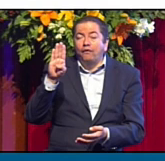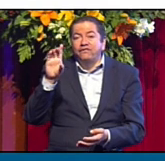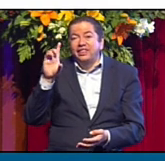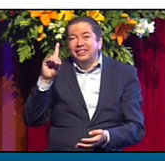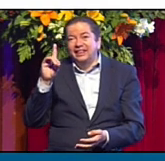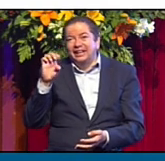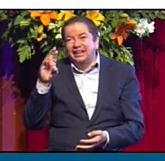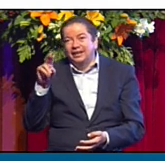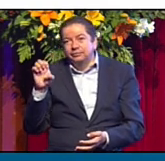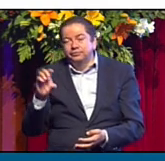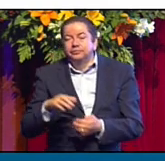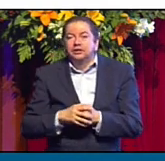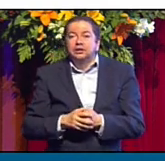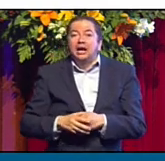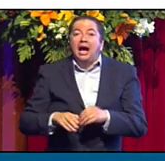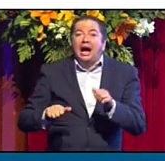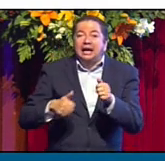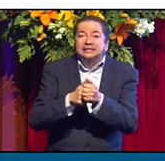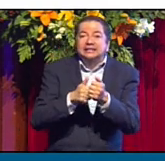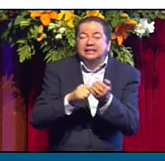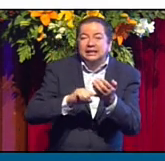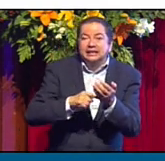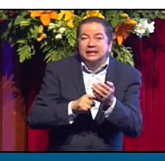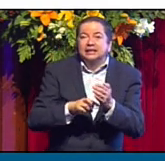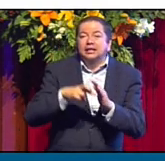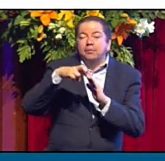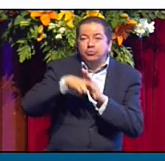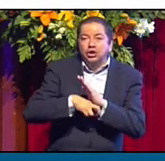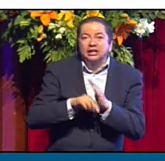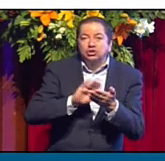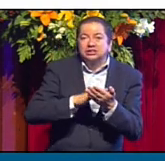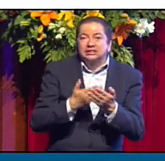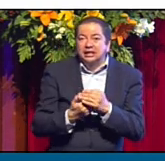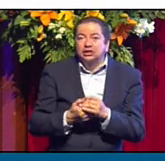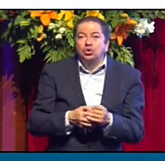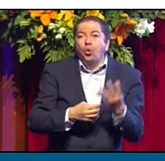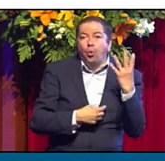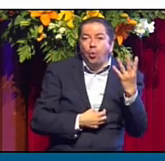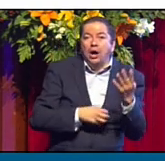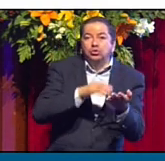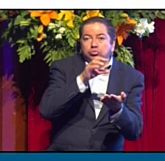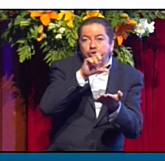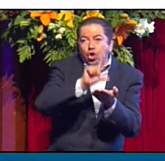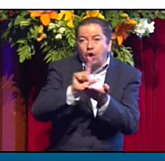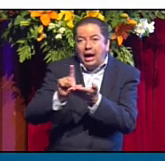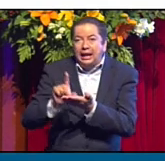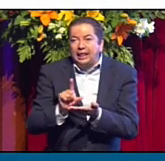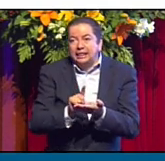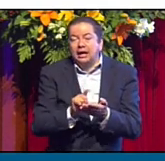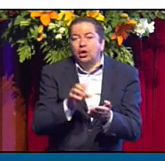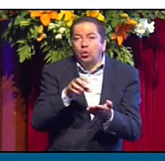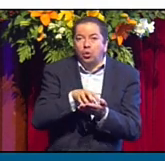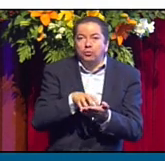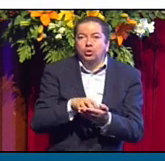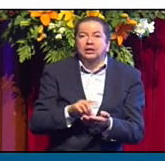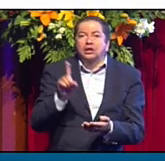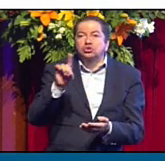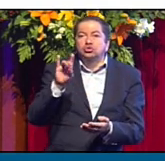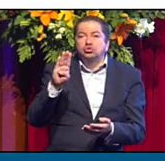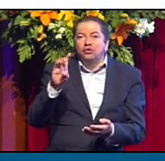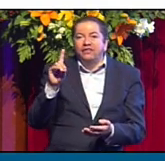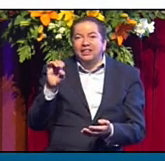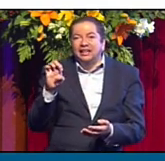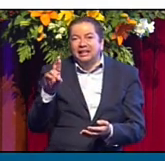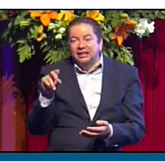estado en ejecución. Asistencia técnica para proyectos sanitarios en 4 localidades de la comuna por 31 millones de pesos, la Subdere. Esto nos